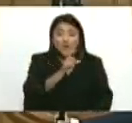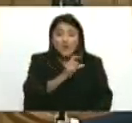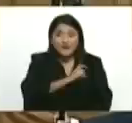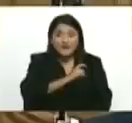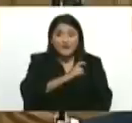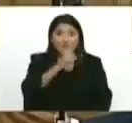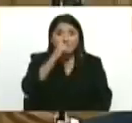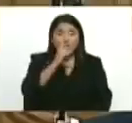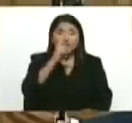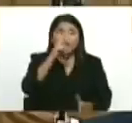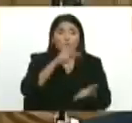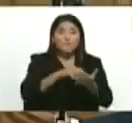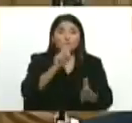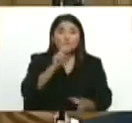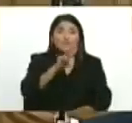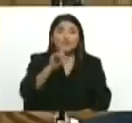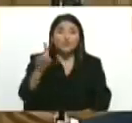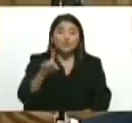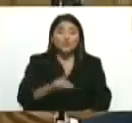2021.